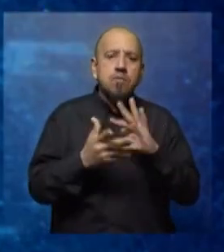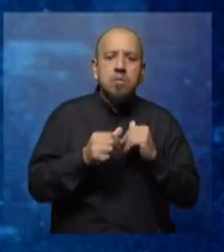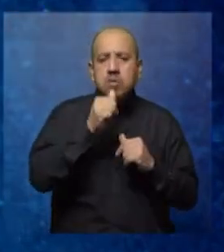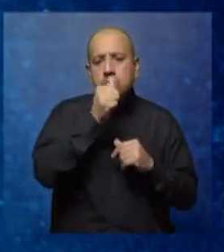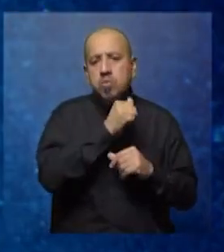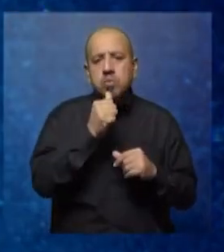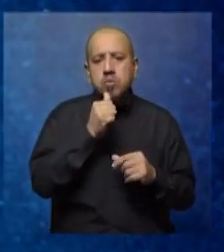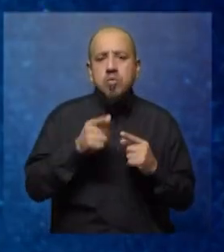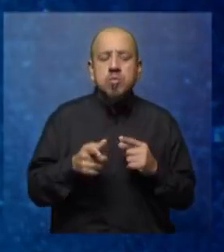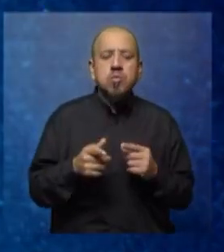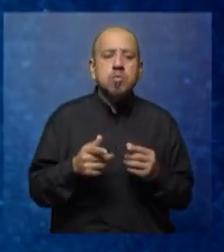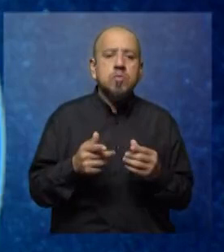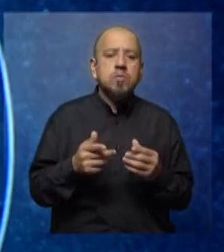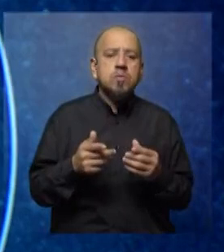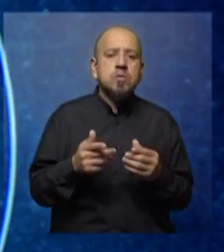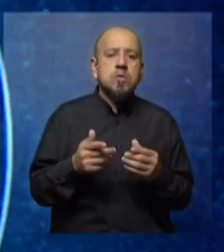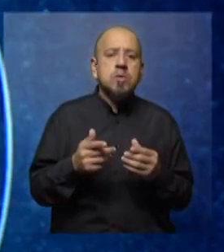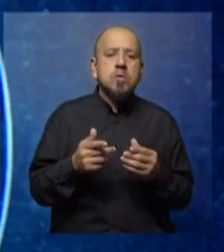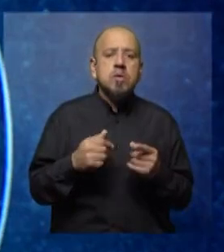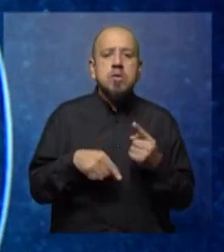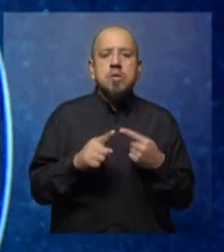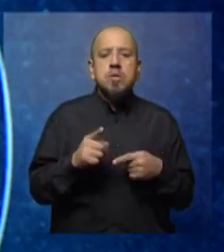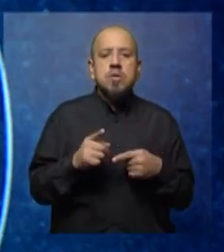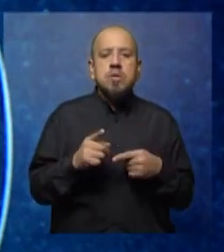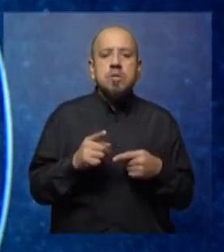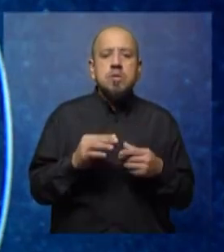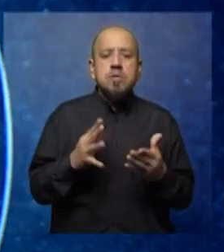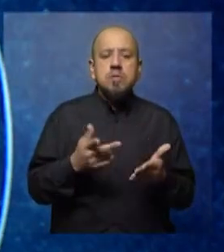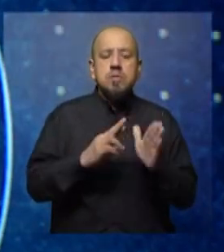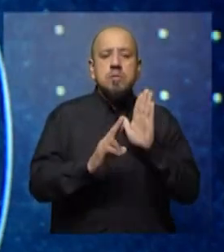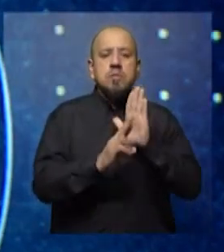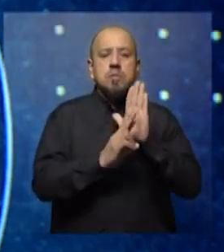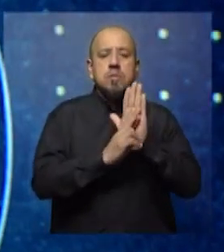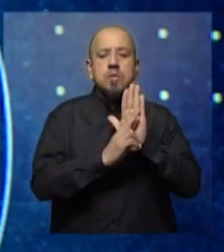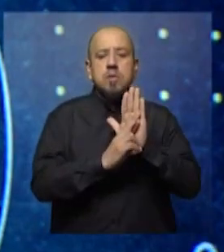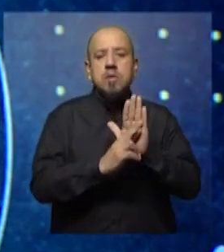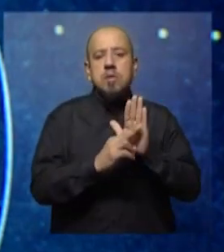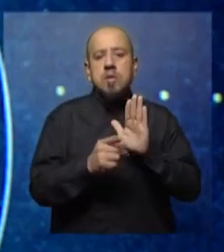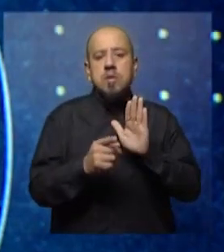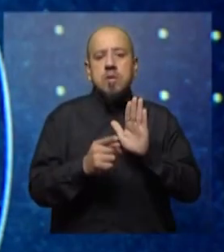de algo así como reglas no